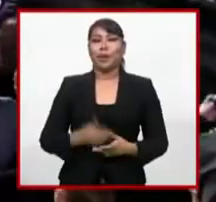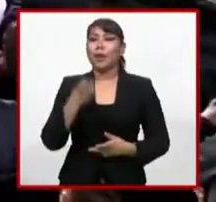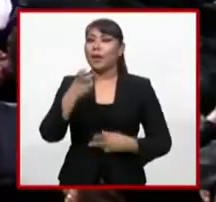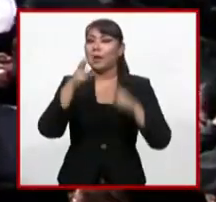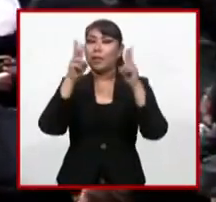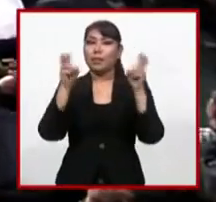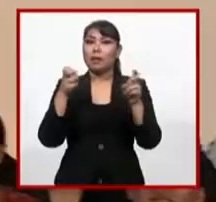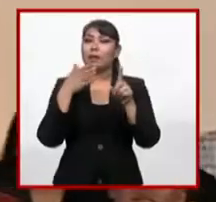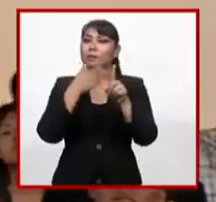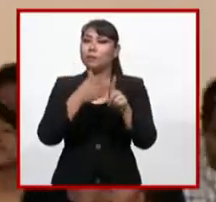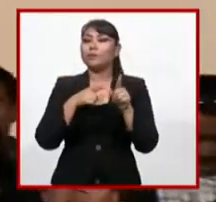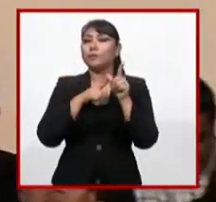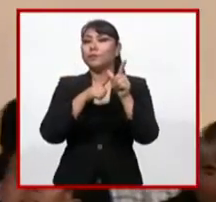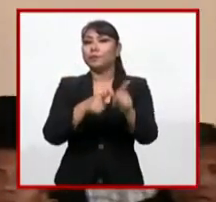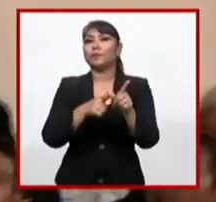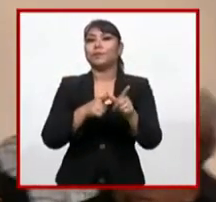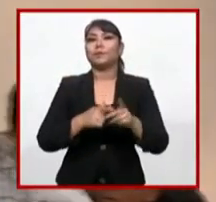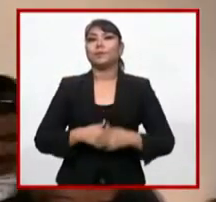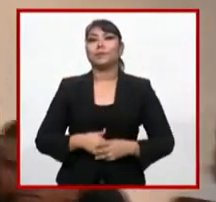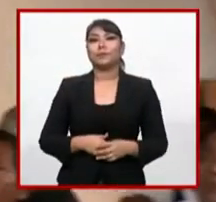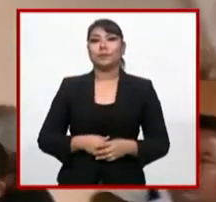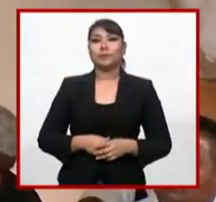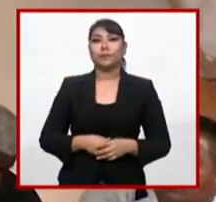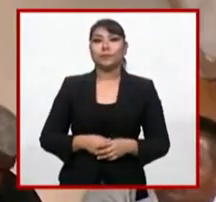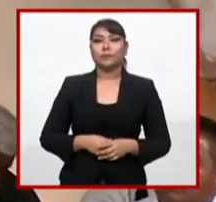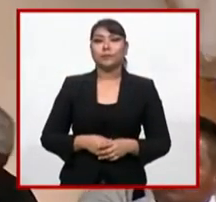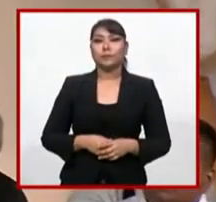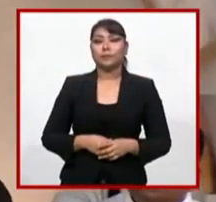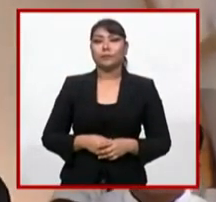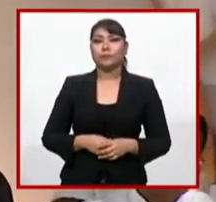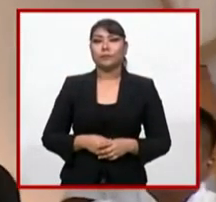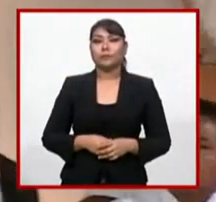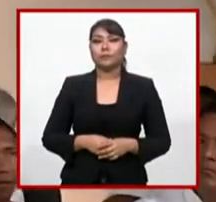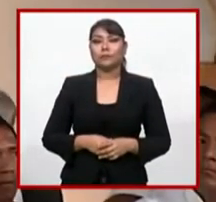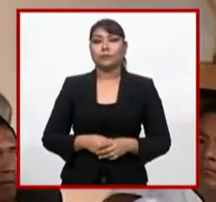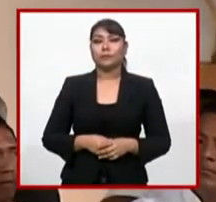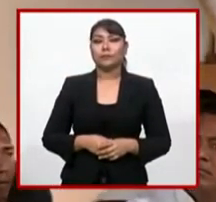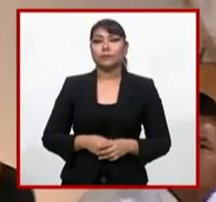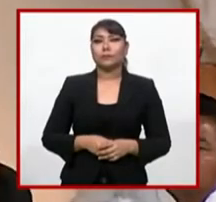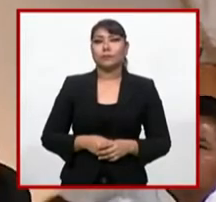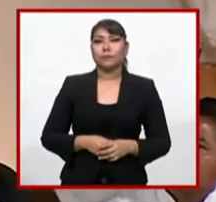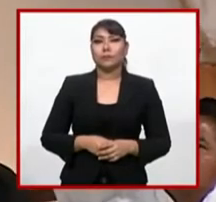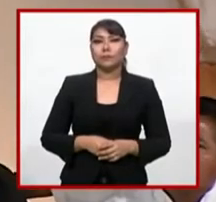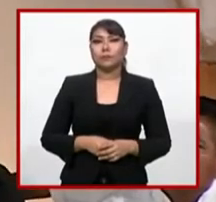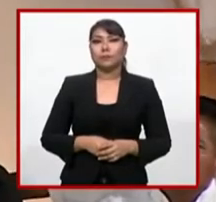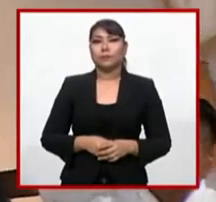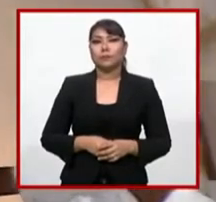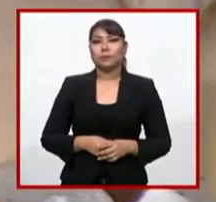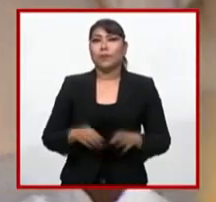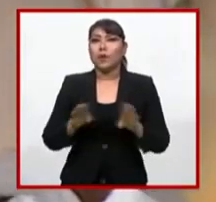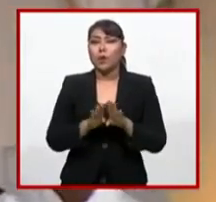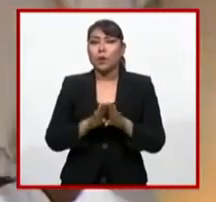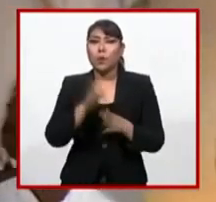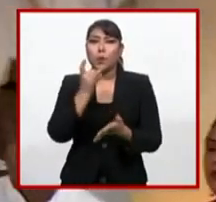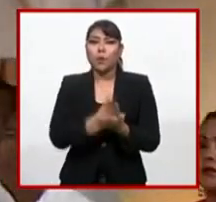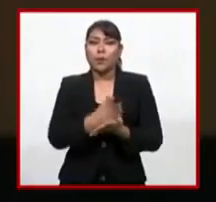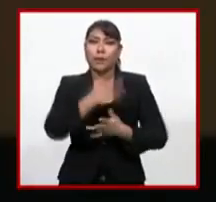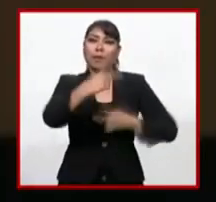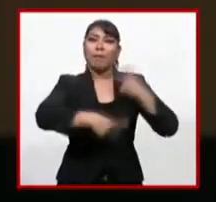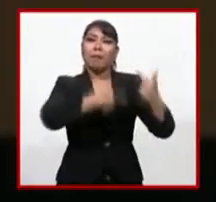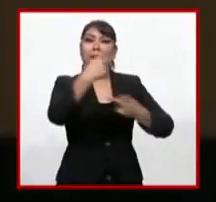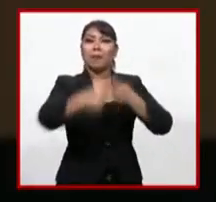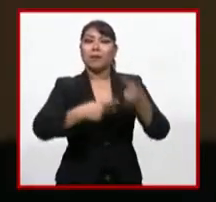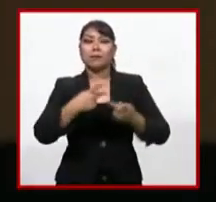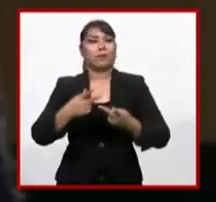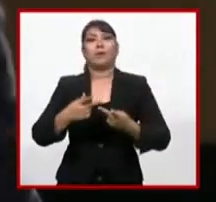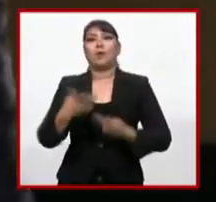quiero compartirles que hicimos un ecosistema, porque no basta el crédito. Creamos el Instituto